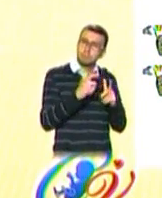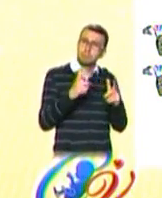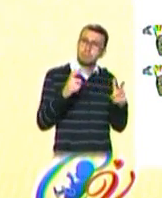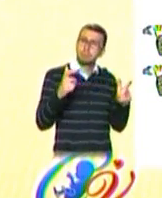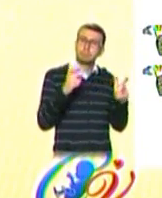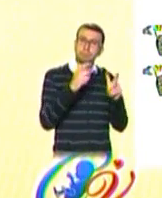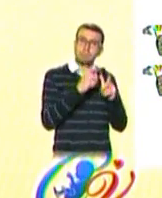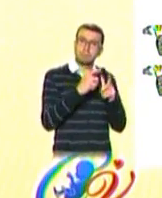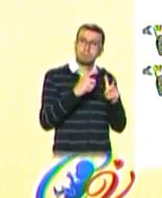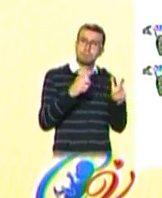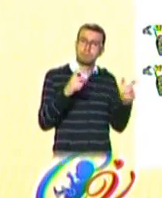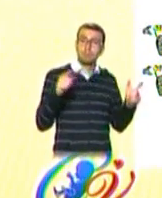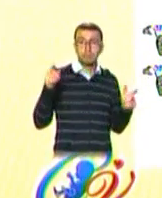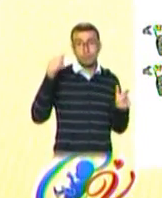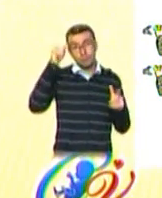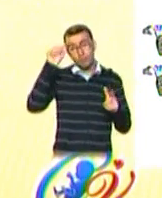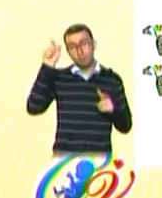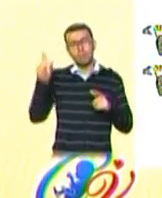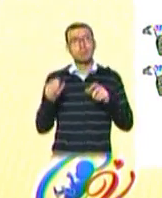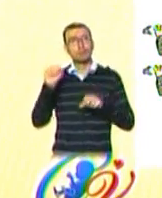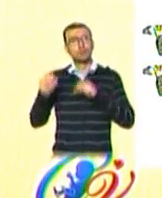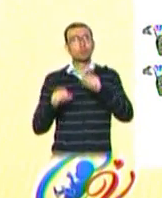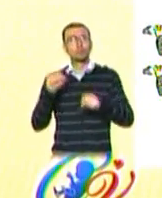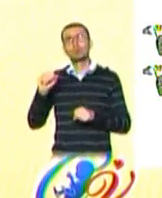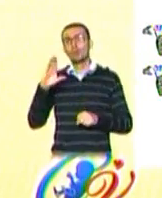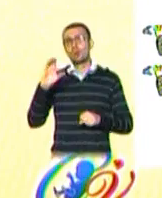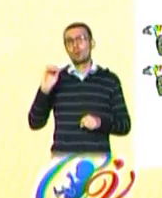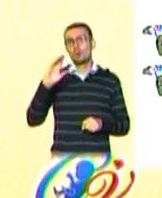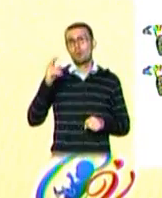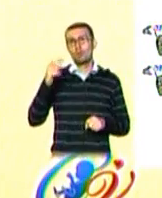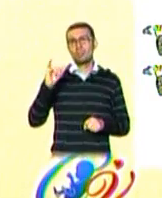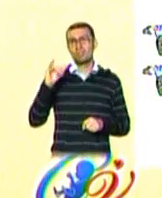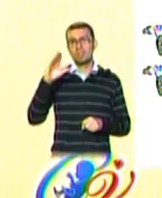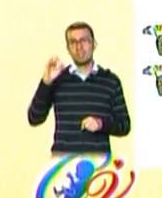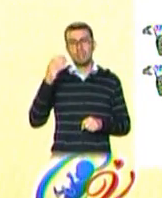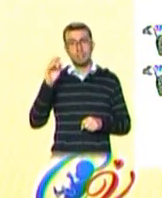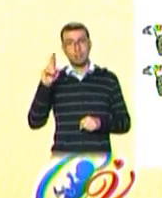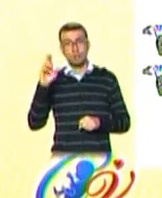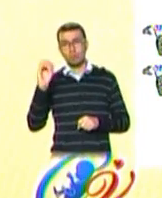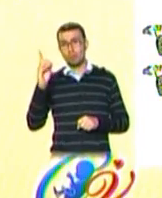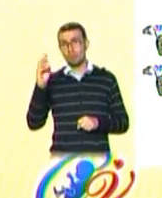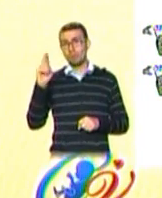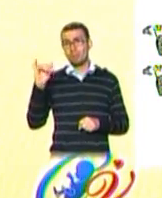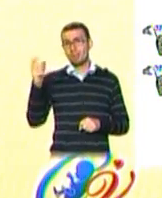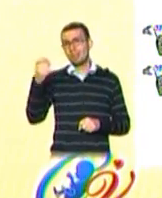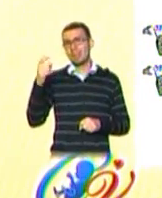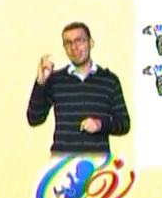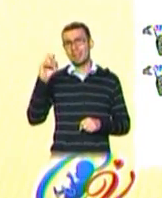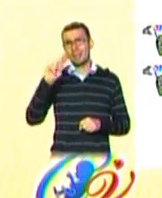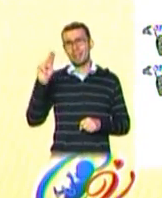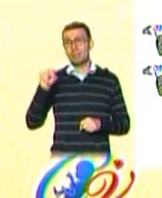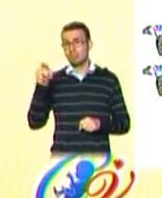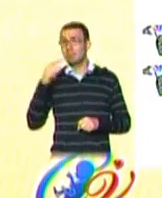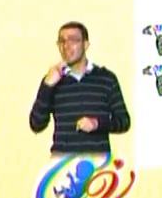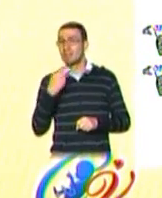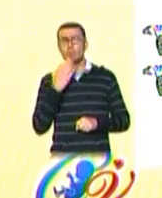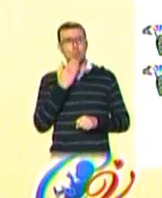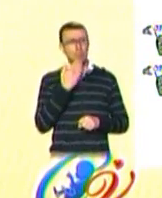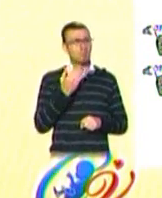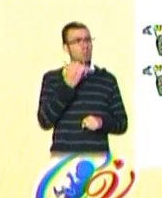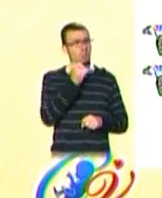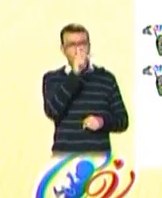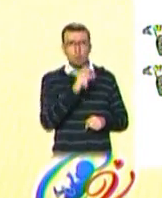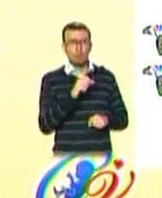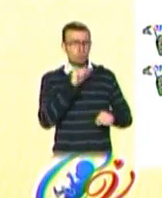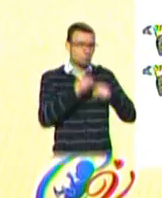Cochise Rodríguez, el ciclista. Decían, ¿por qué un hombre de alta competitividad podía hacer